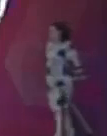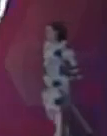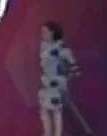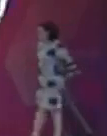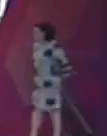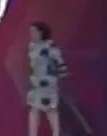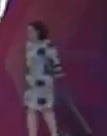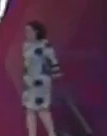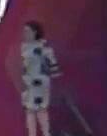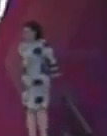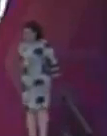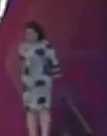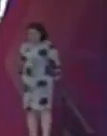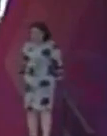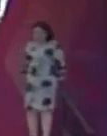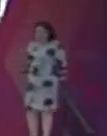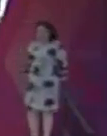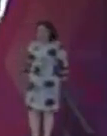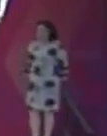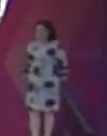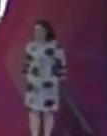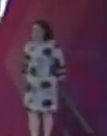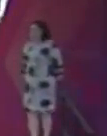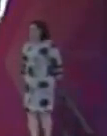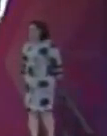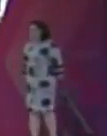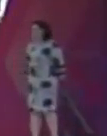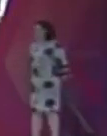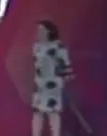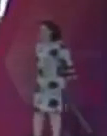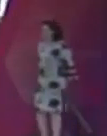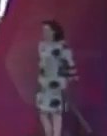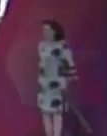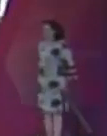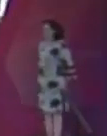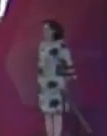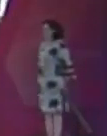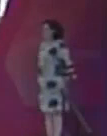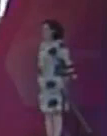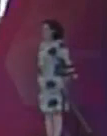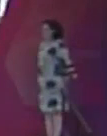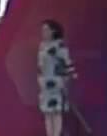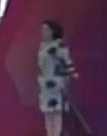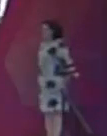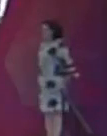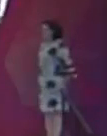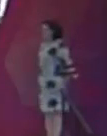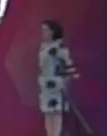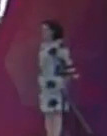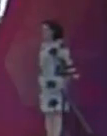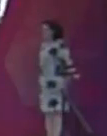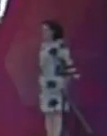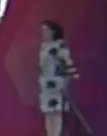mí, con todo el fuego de mi